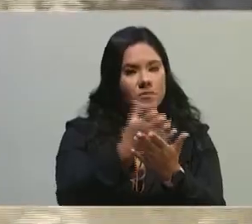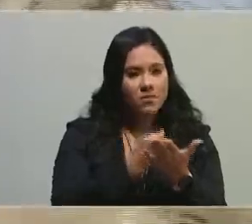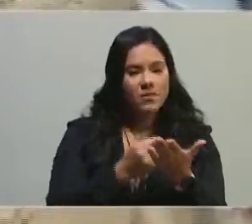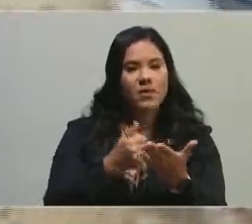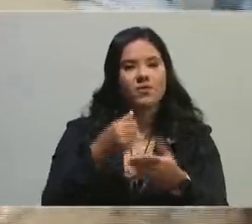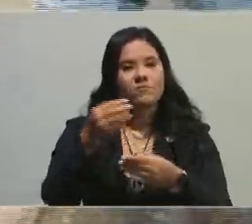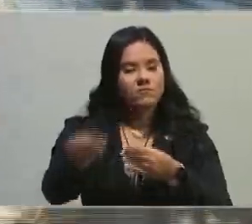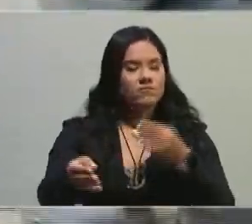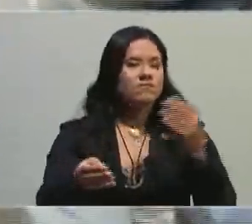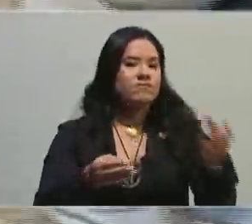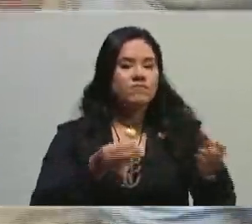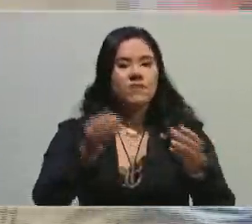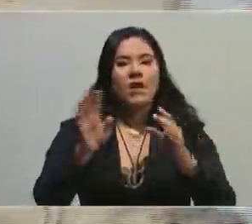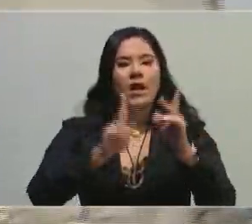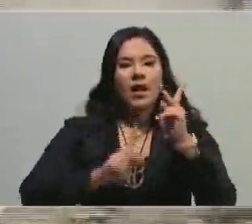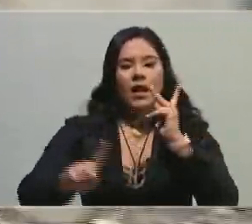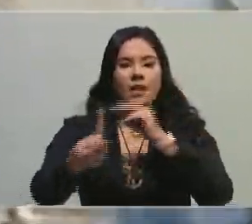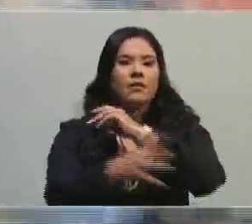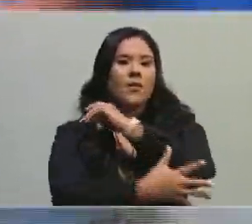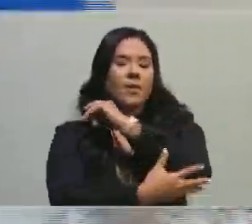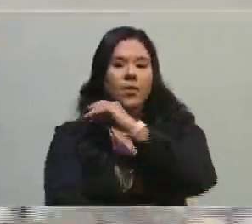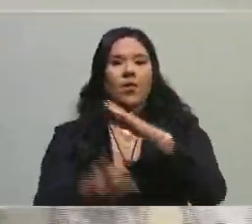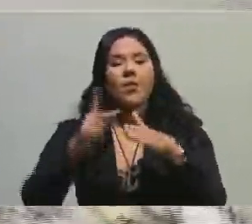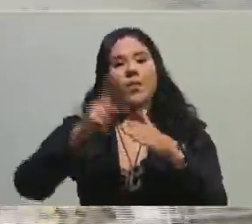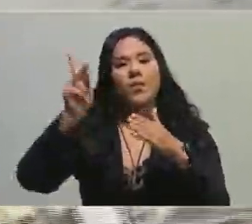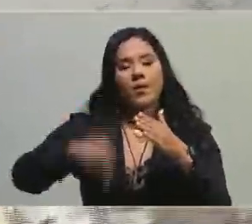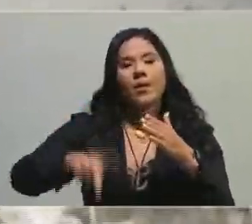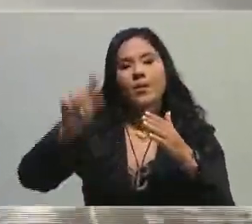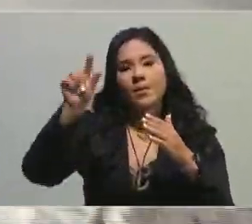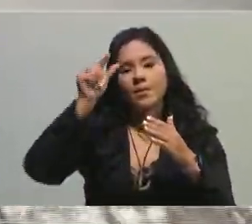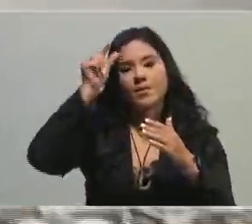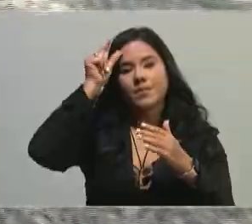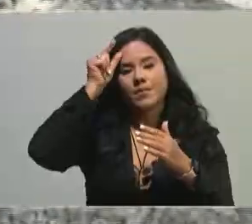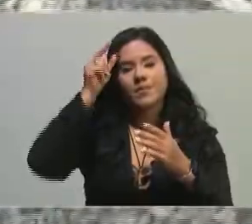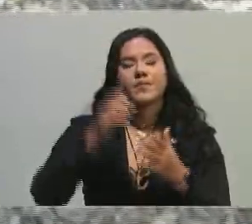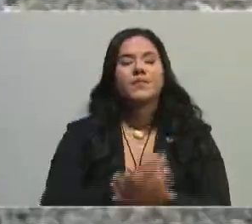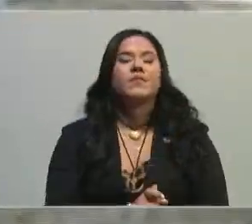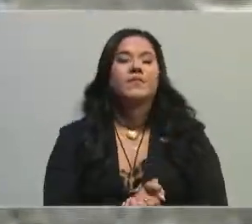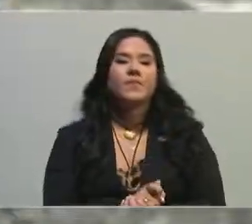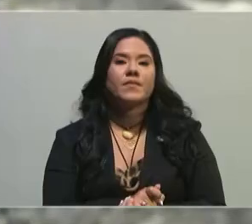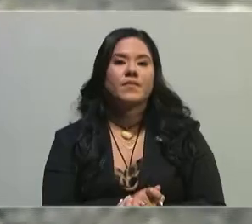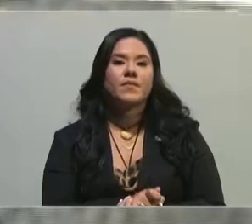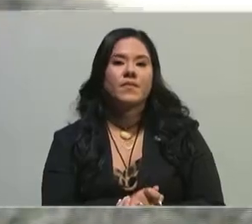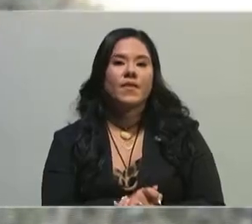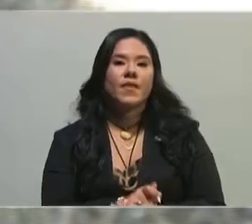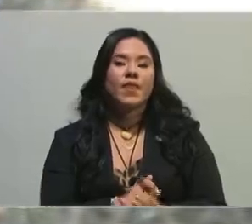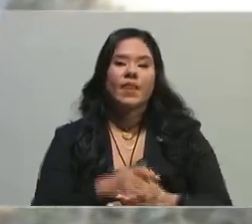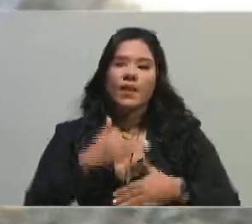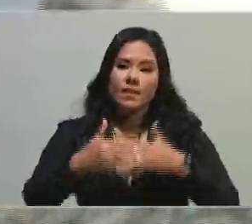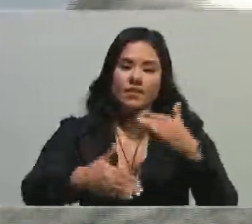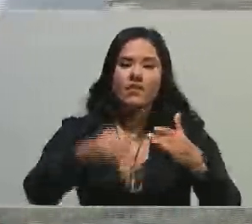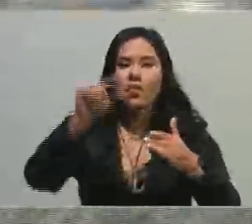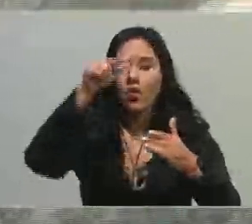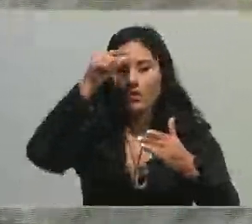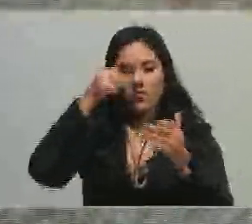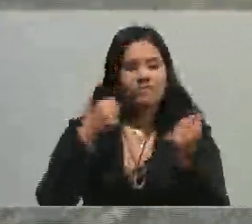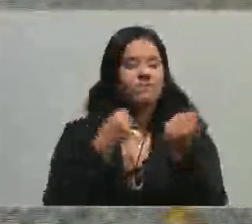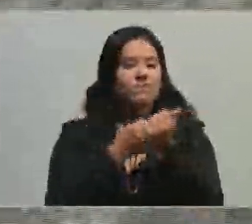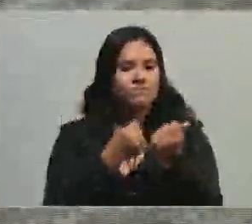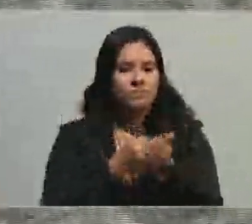pero masivamente bajo un programa eh importante que tenemos de construyendo dignidad